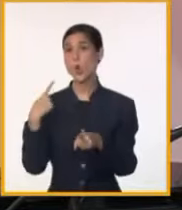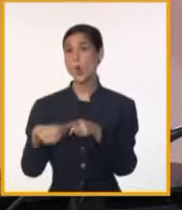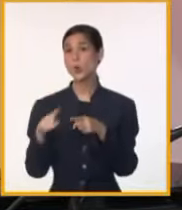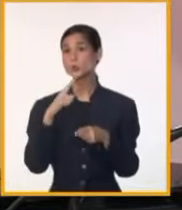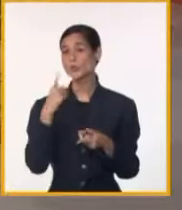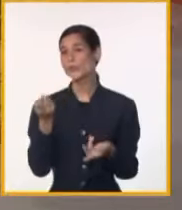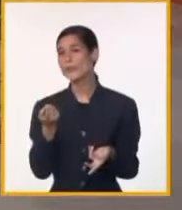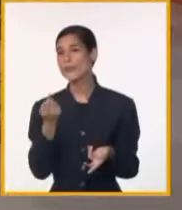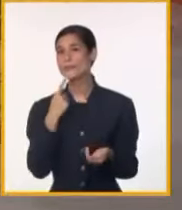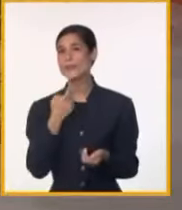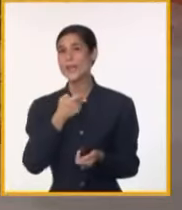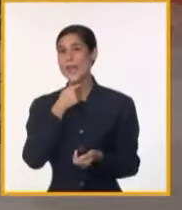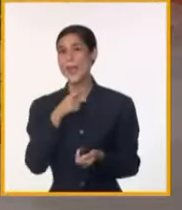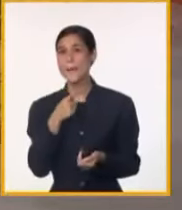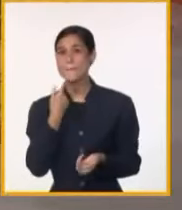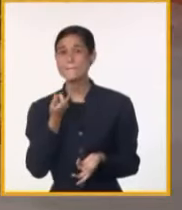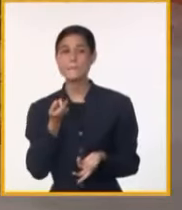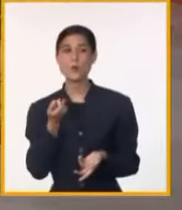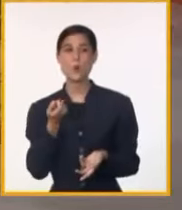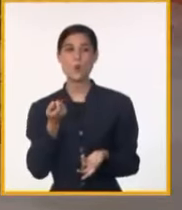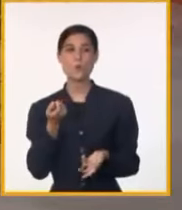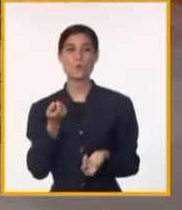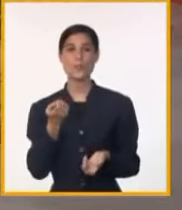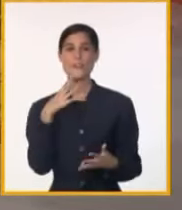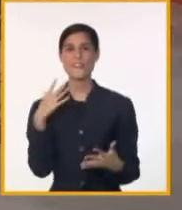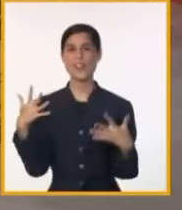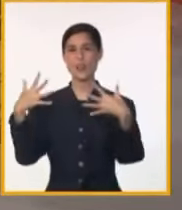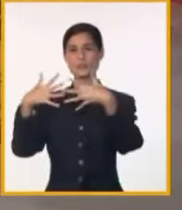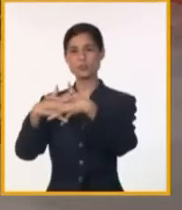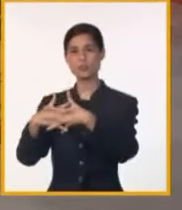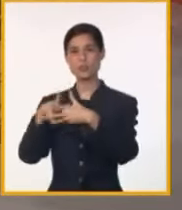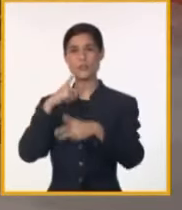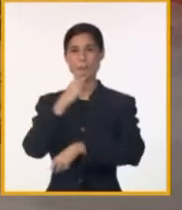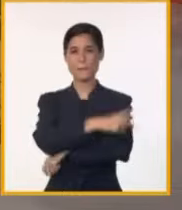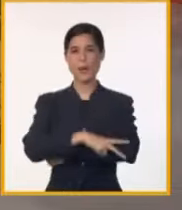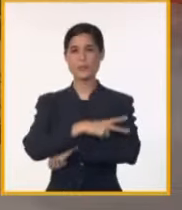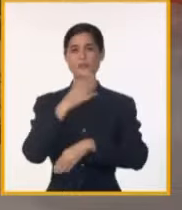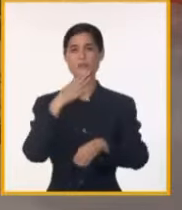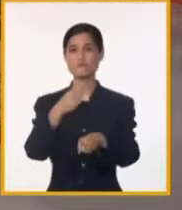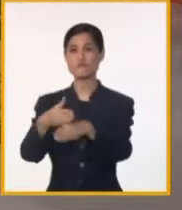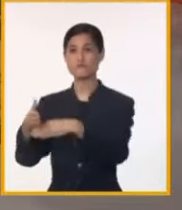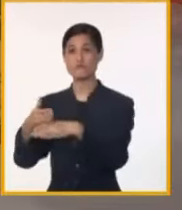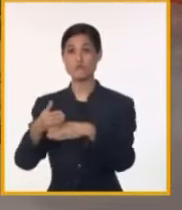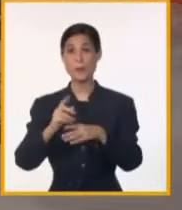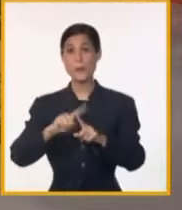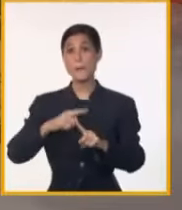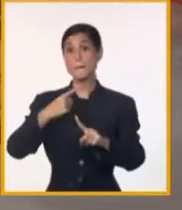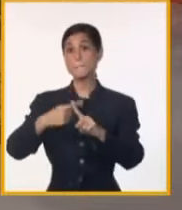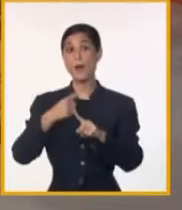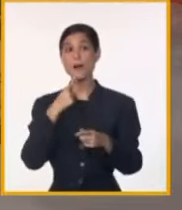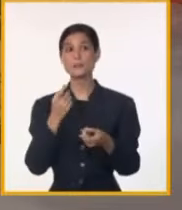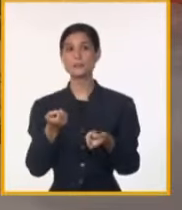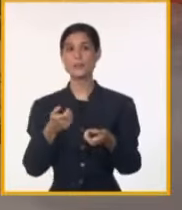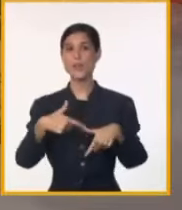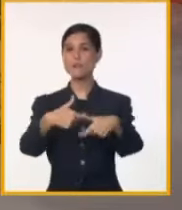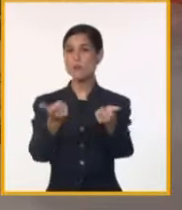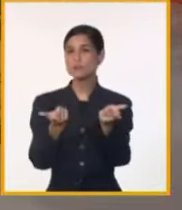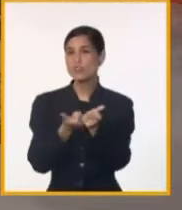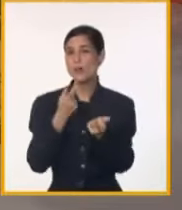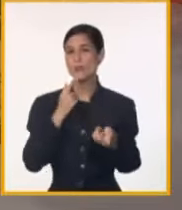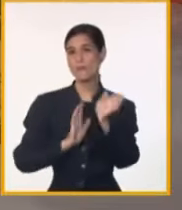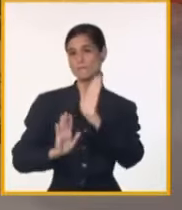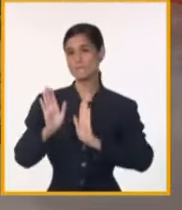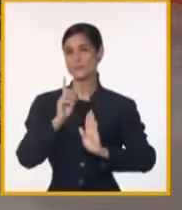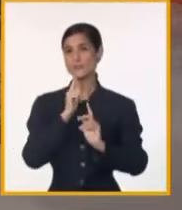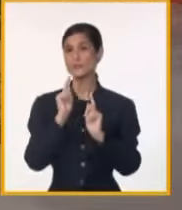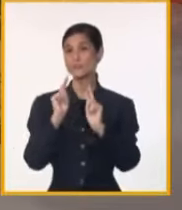inoperancia del actual sistema de relaciones internacionales y ha mostrado la inoperancia del Consejo de Seguridad de Naciones Unidas ante acontecimientos como este que